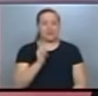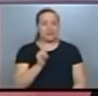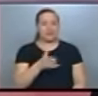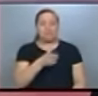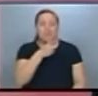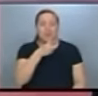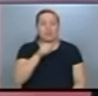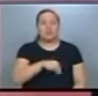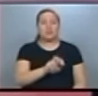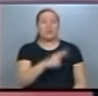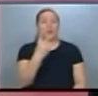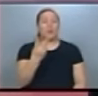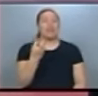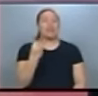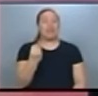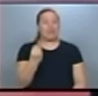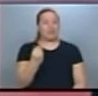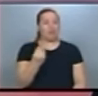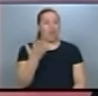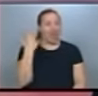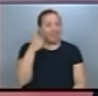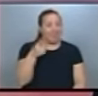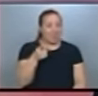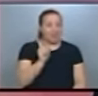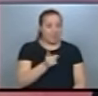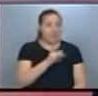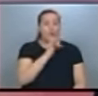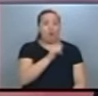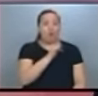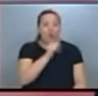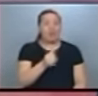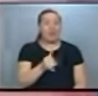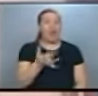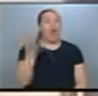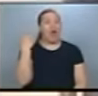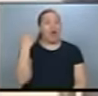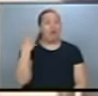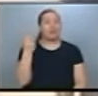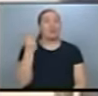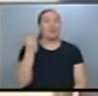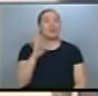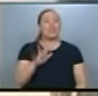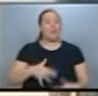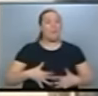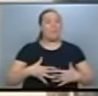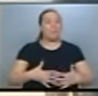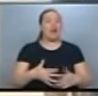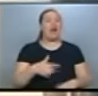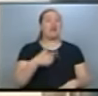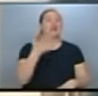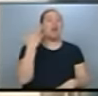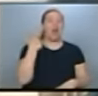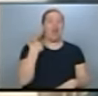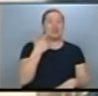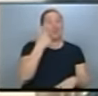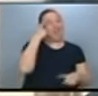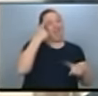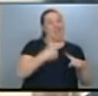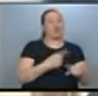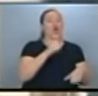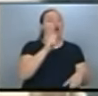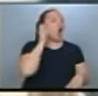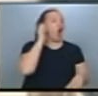por segunda vez en el sentido de que ella misma contó en su momento la historia de que cuando estaba embarazada del ogro Fabiani, estaban,